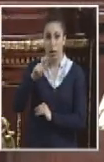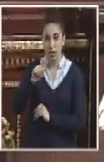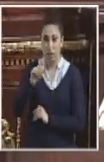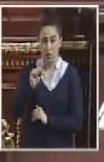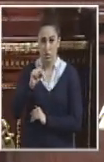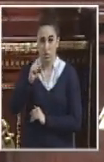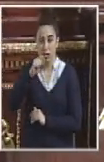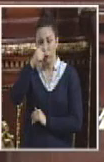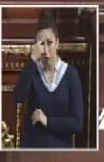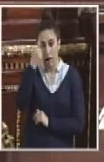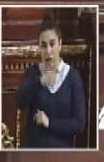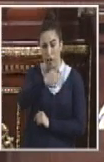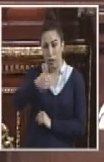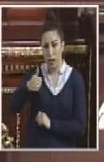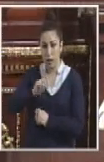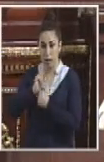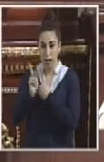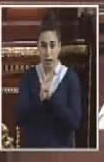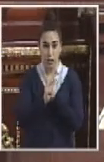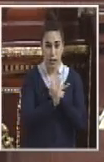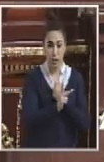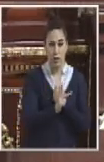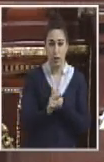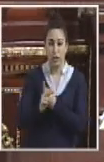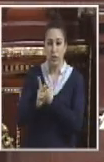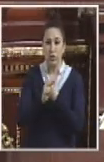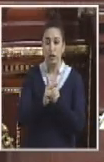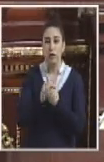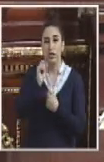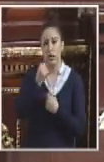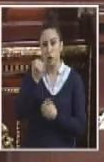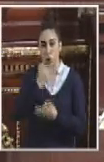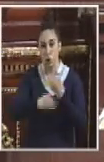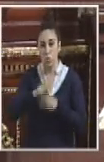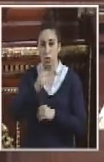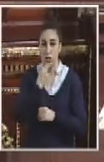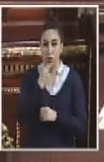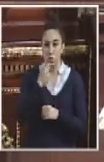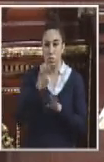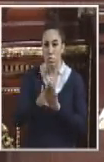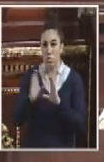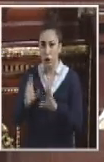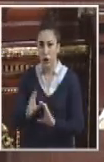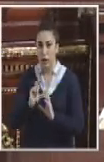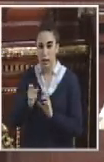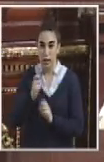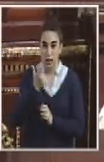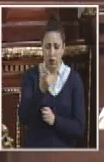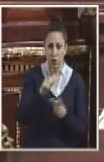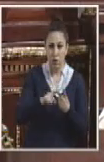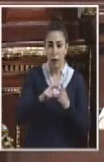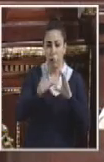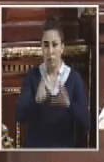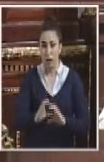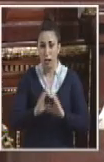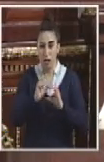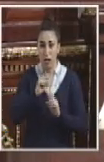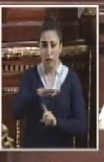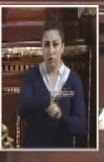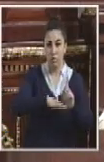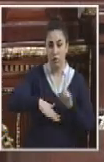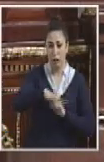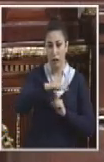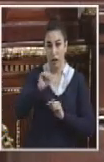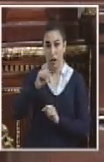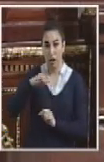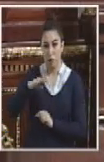e indivisible que abarcan las esferas económica, social y ambiental. En este caso, quisiera